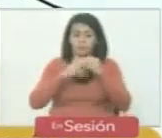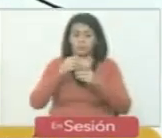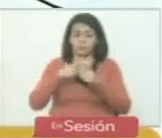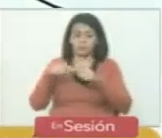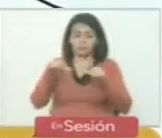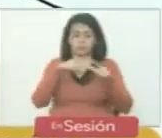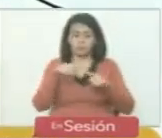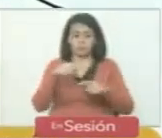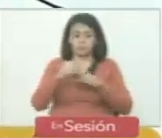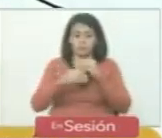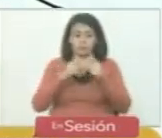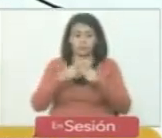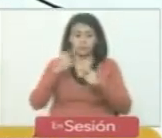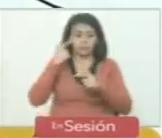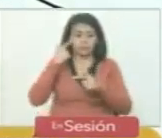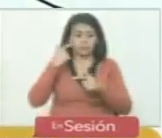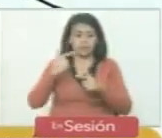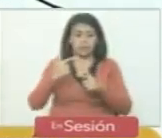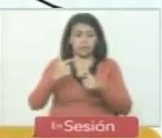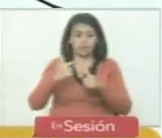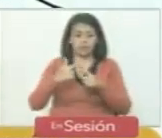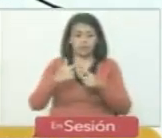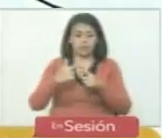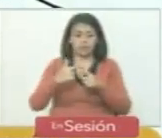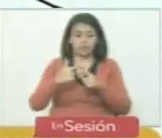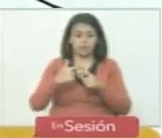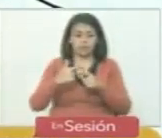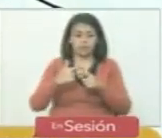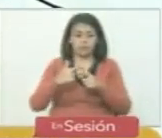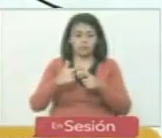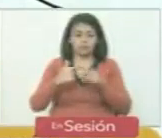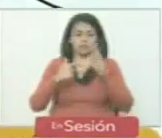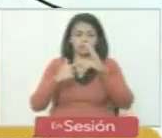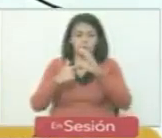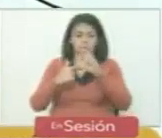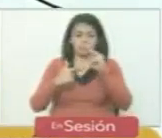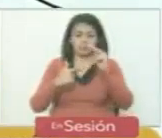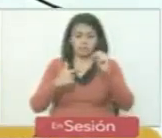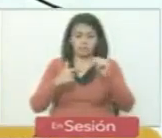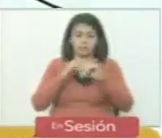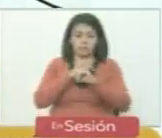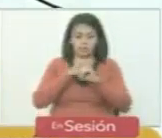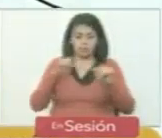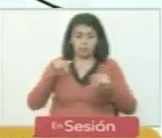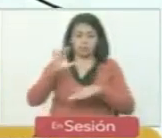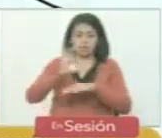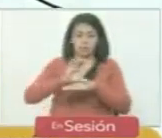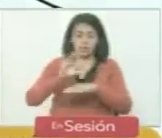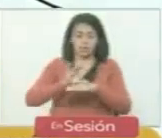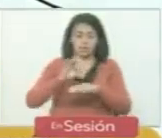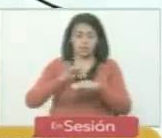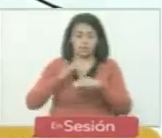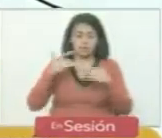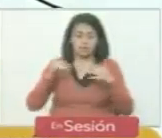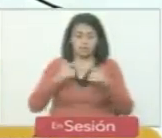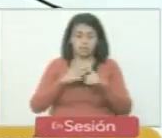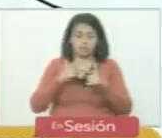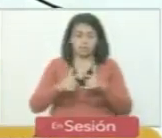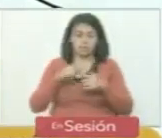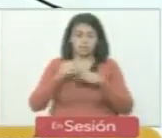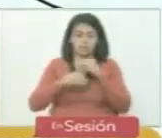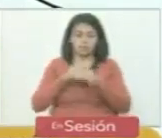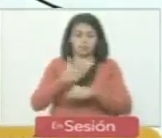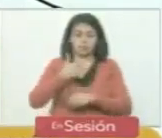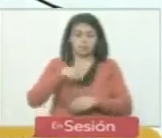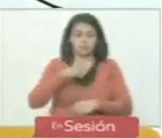se significaron ahí en el CNE. Era el centro de gravedad, estábamos